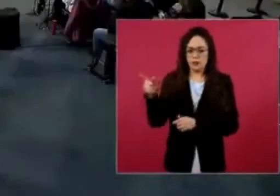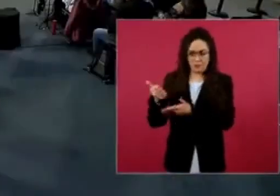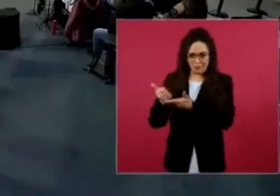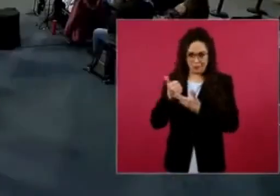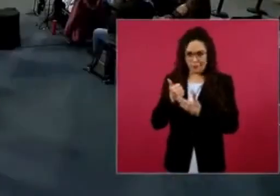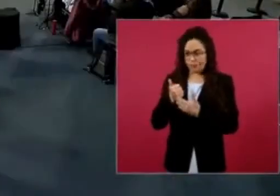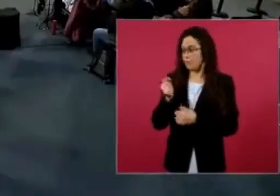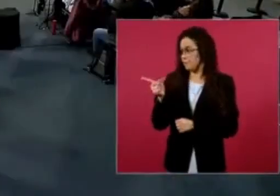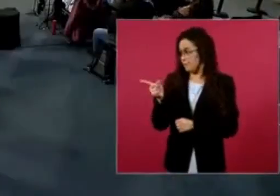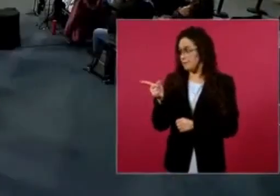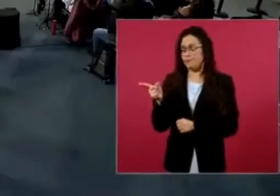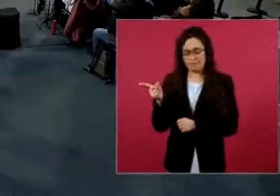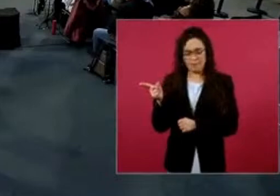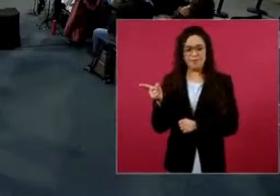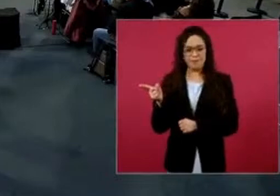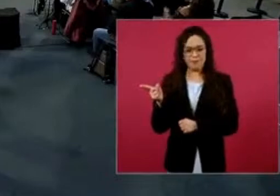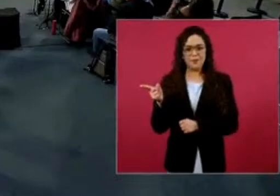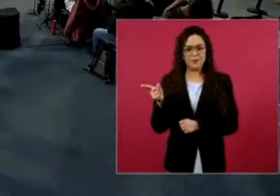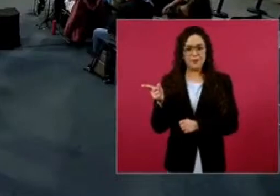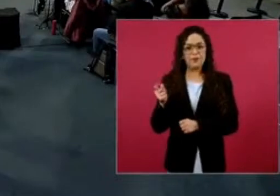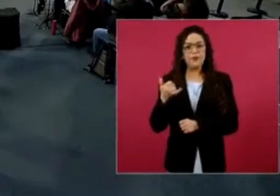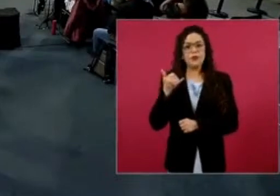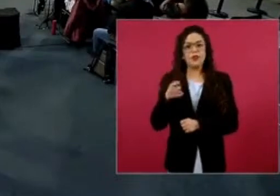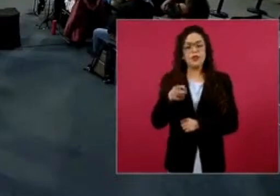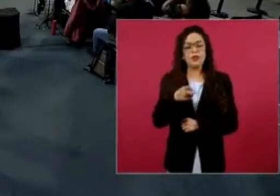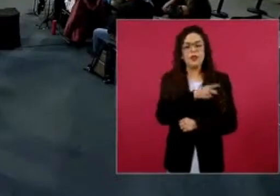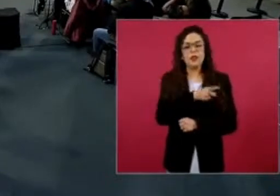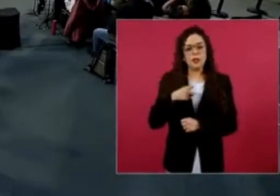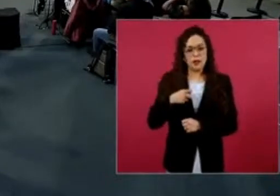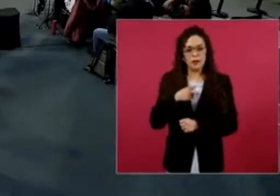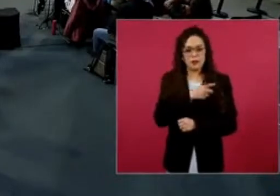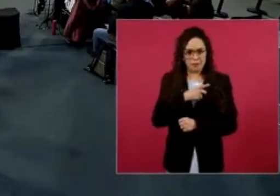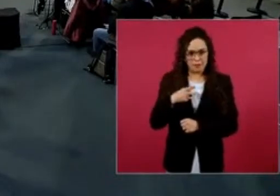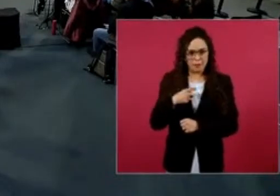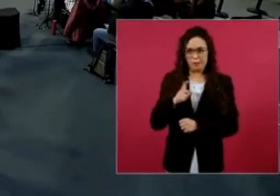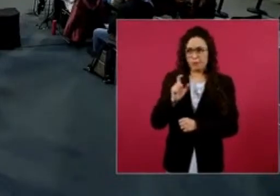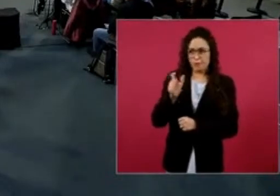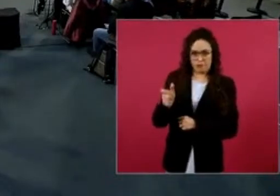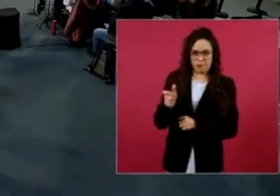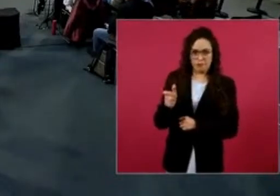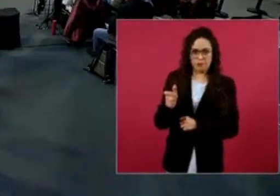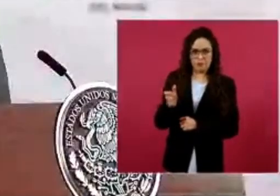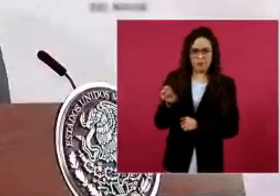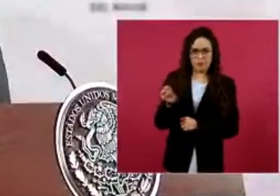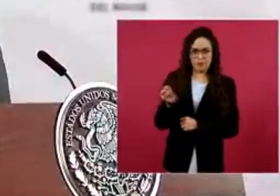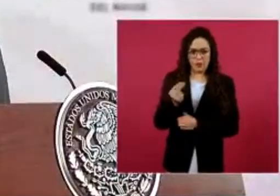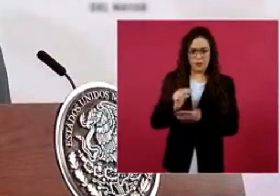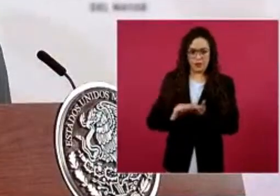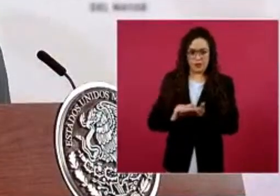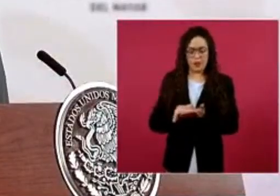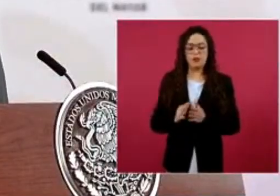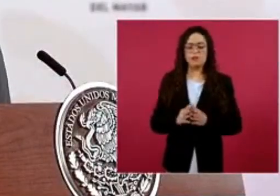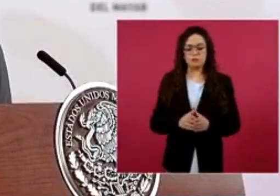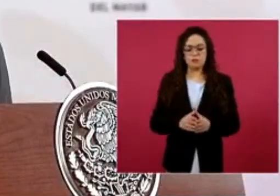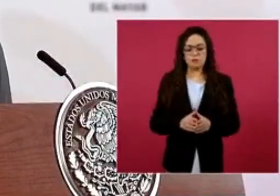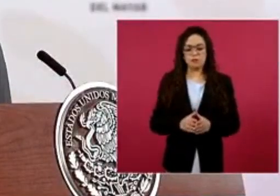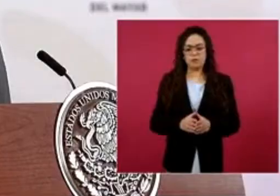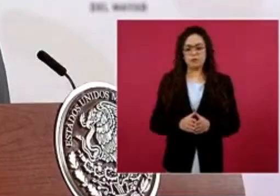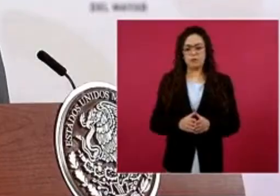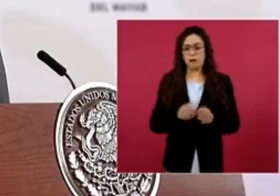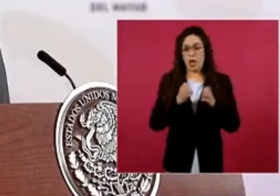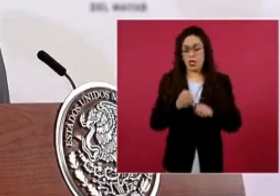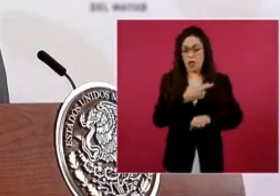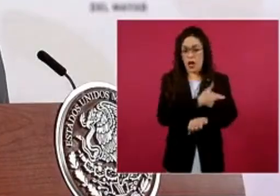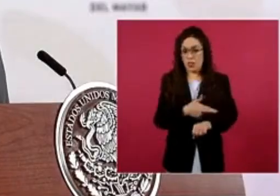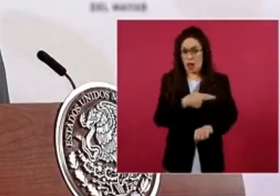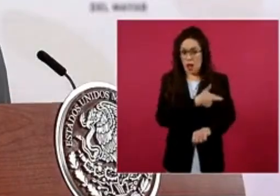Sí. Y sobre los adeudos, si están en trámite y